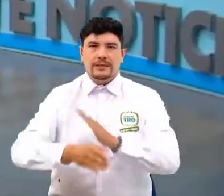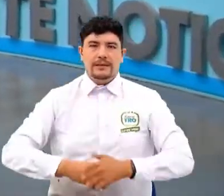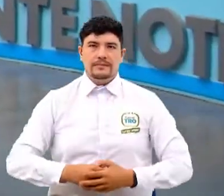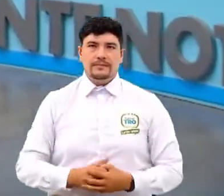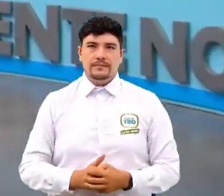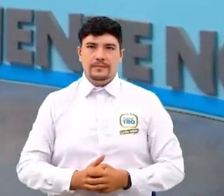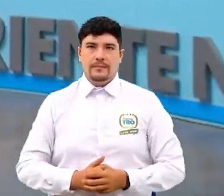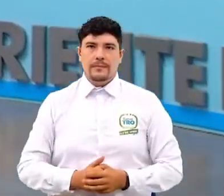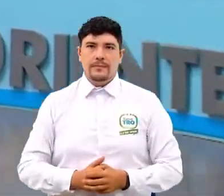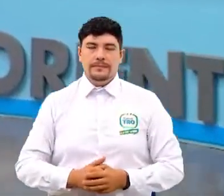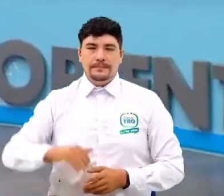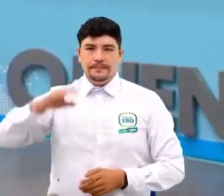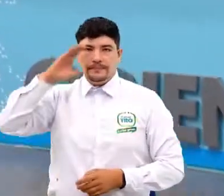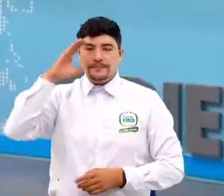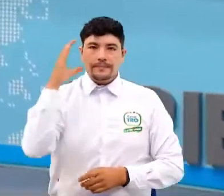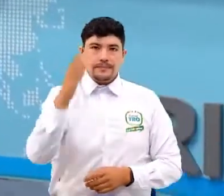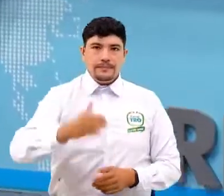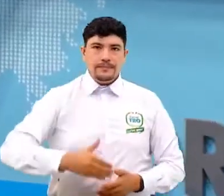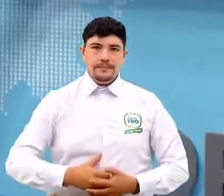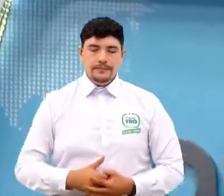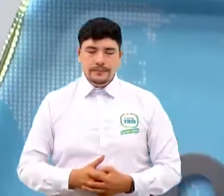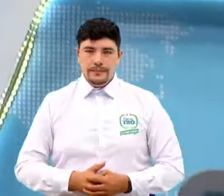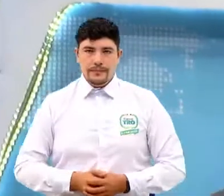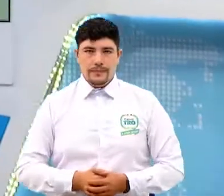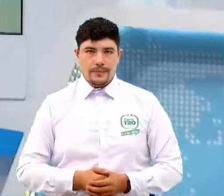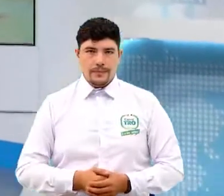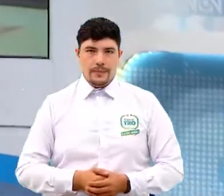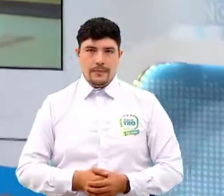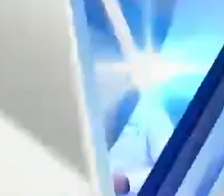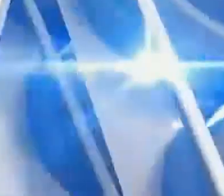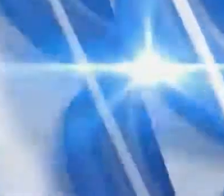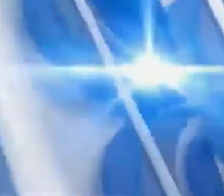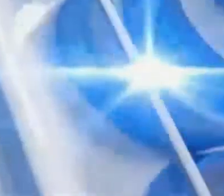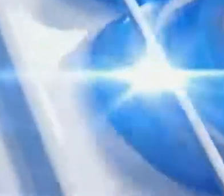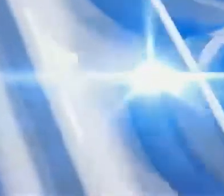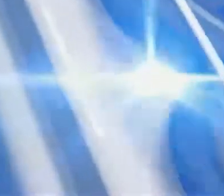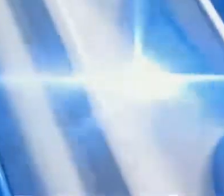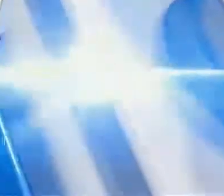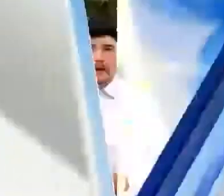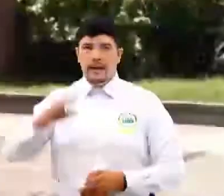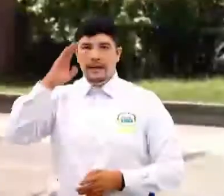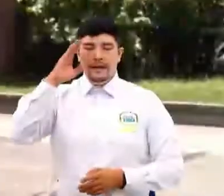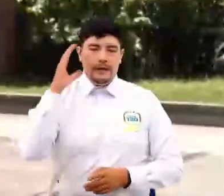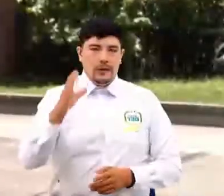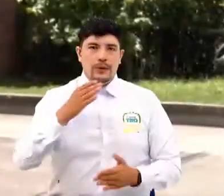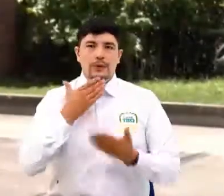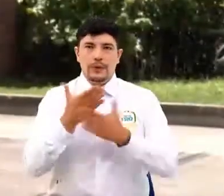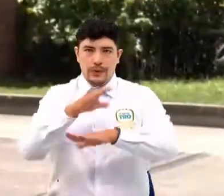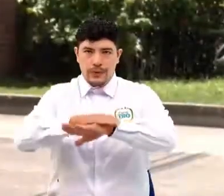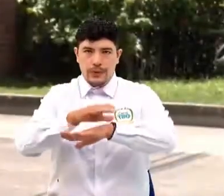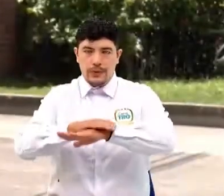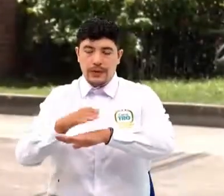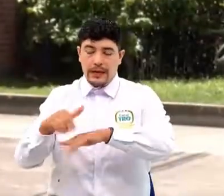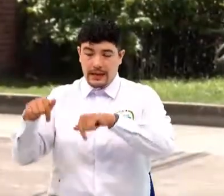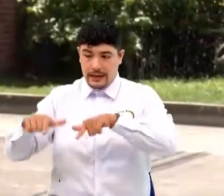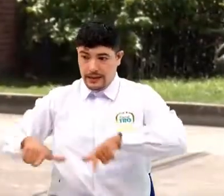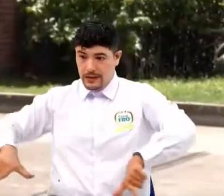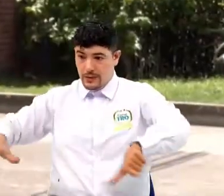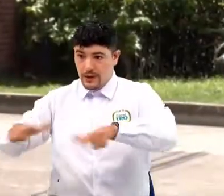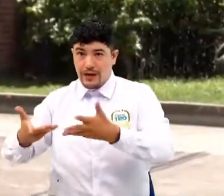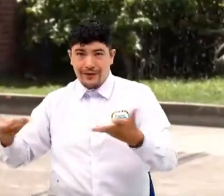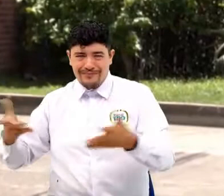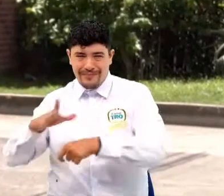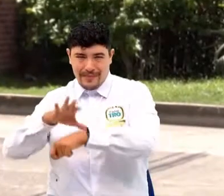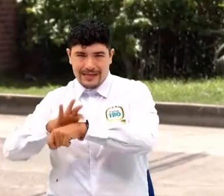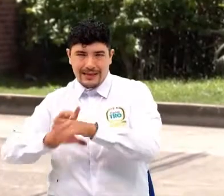Buenas tardes, los saludamos a esta hora aquí, desde las afueras de Medicina Legal. Pues nosotros hemos estado toda la mañana aquí pendiente de la